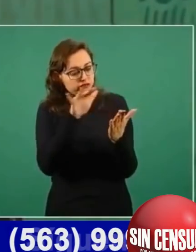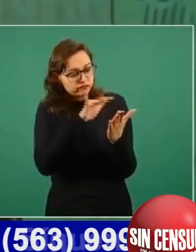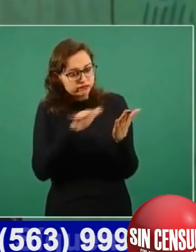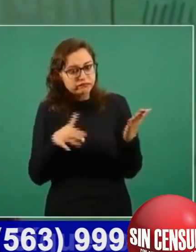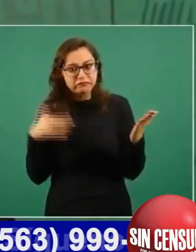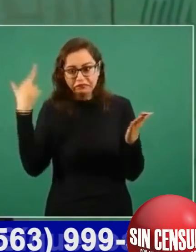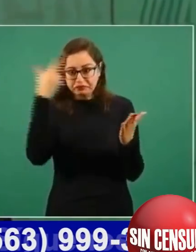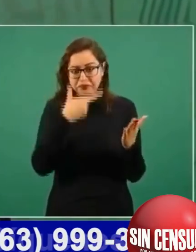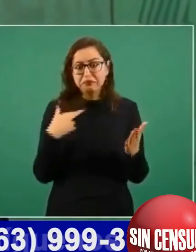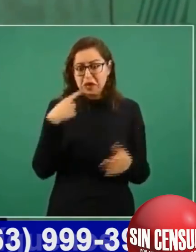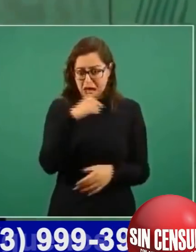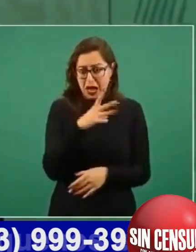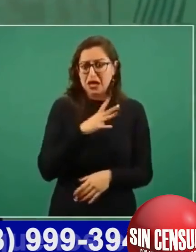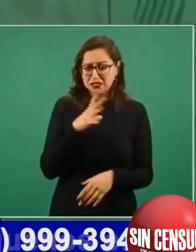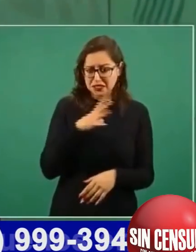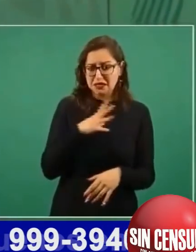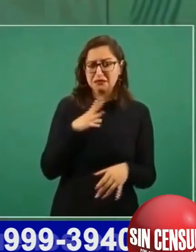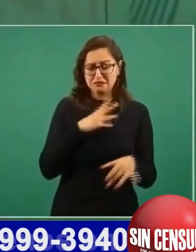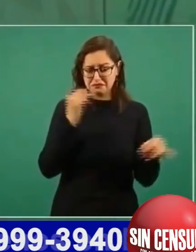Ahí está todavía el expediente